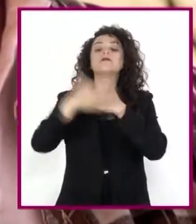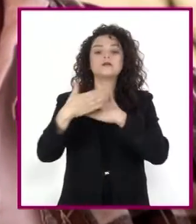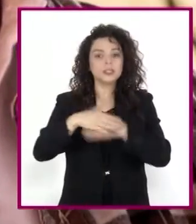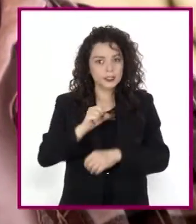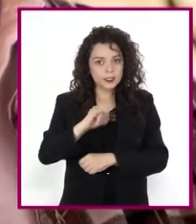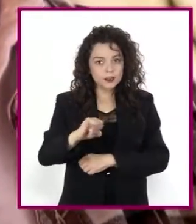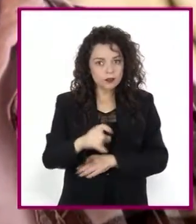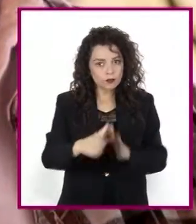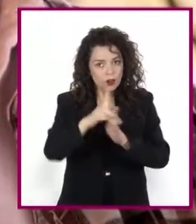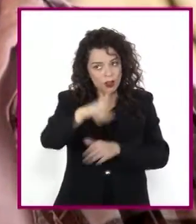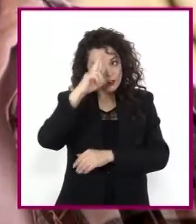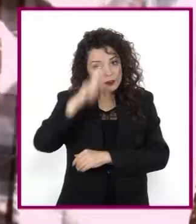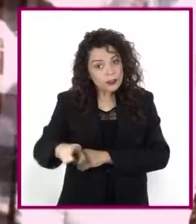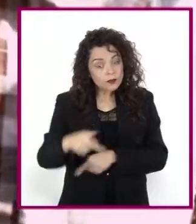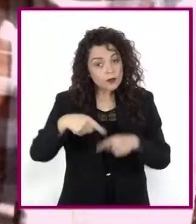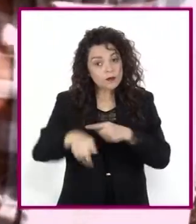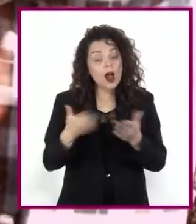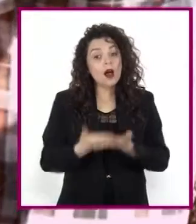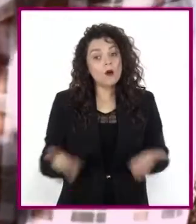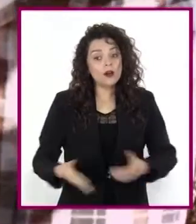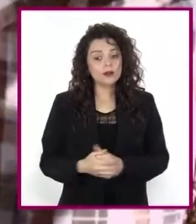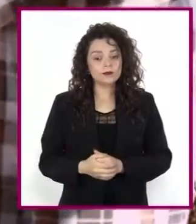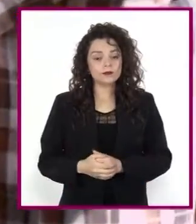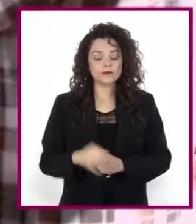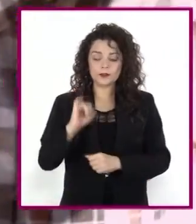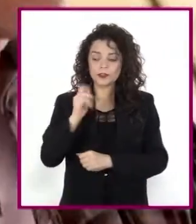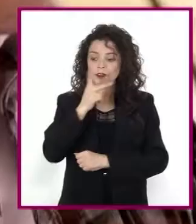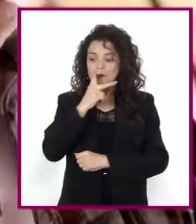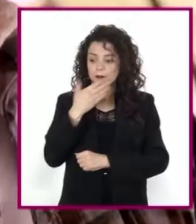Así que vaya respetándolo. Sí, papá.